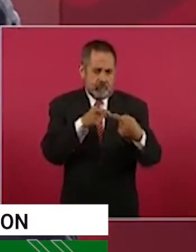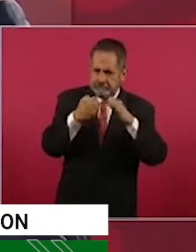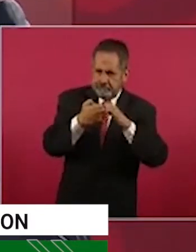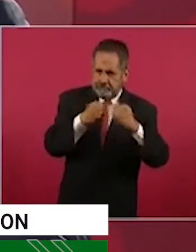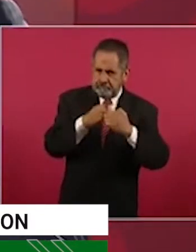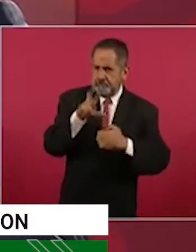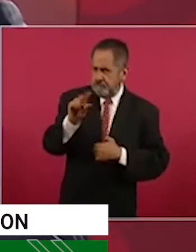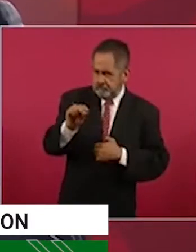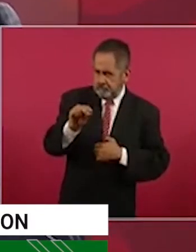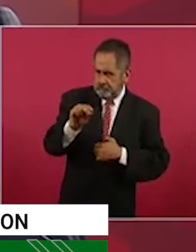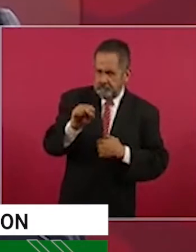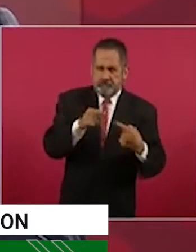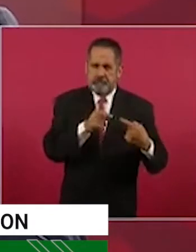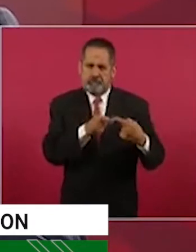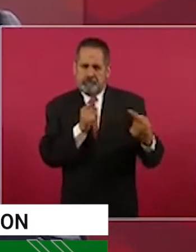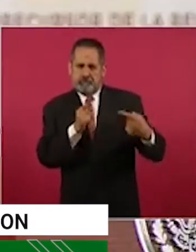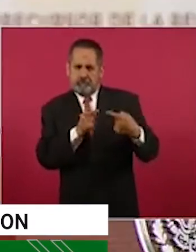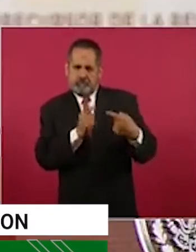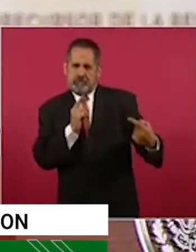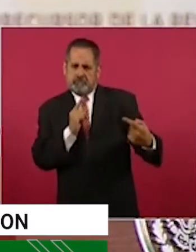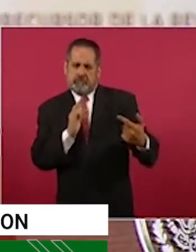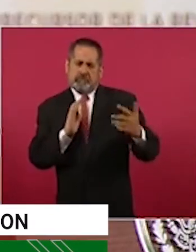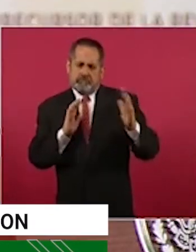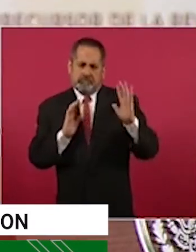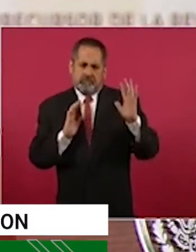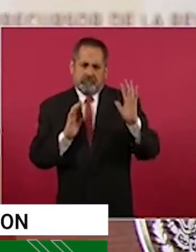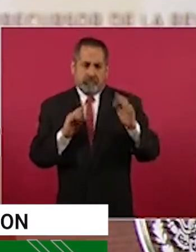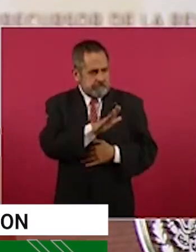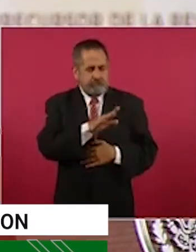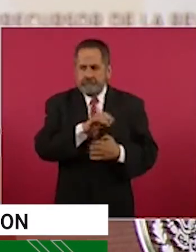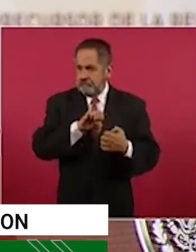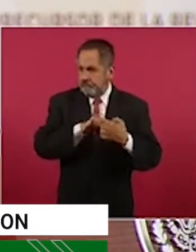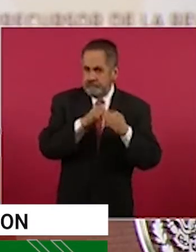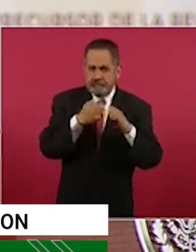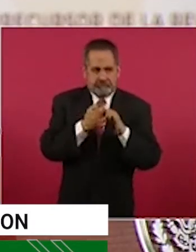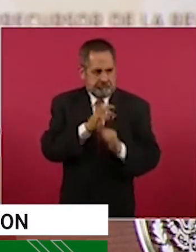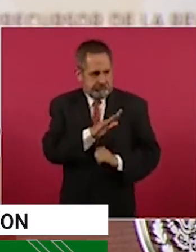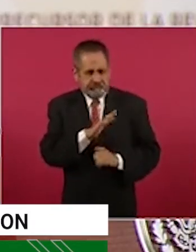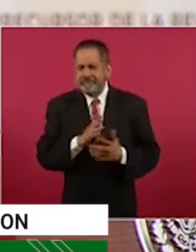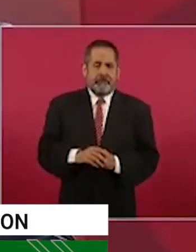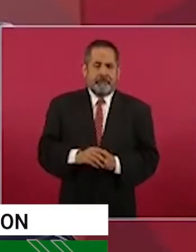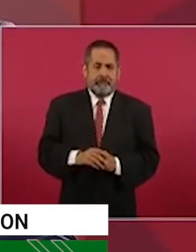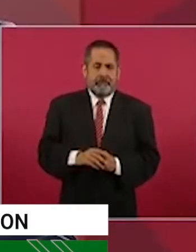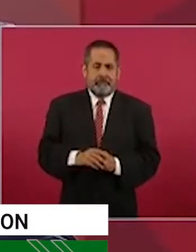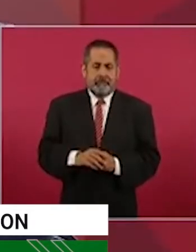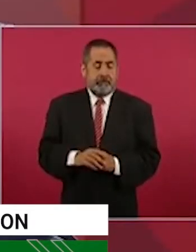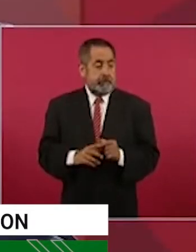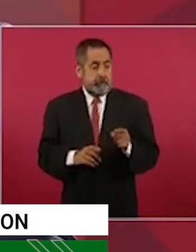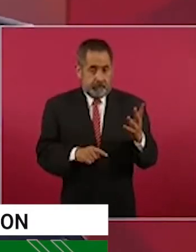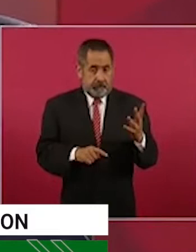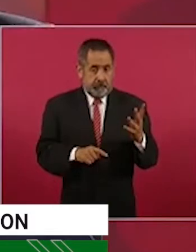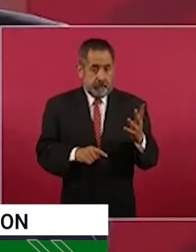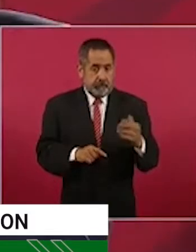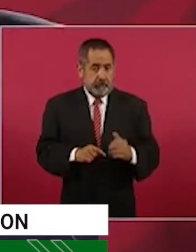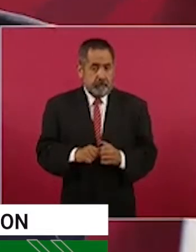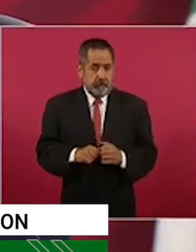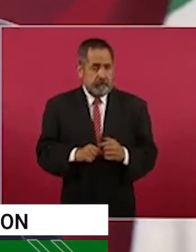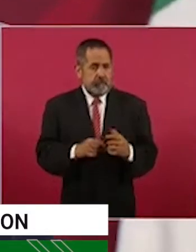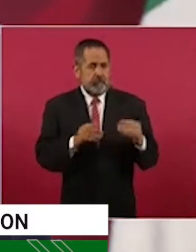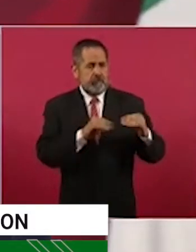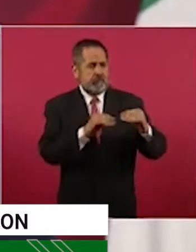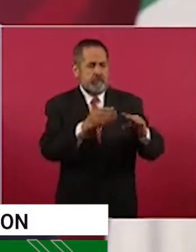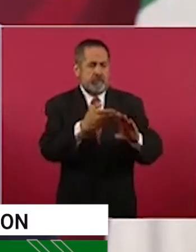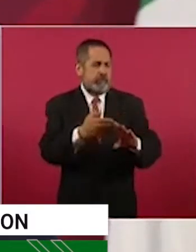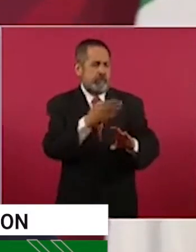adversarios, pero no los considero mis enemigos. Ellos actuaron en